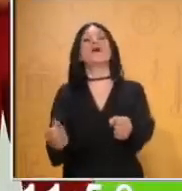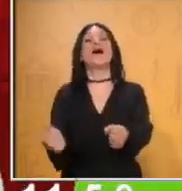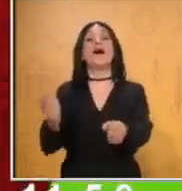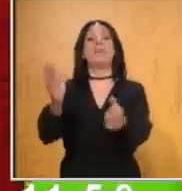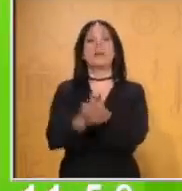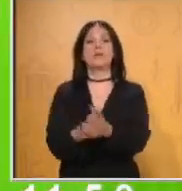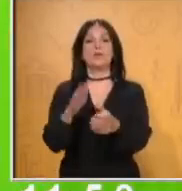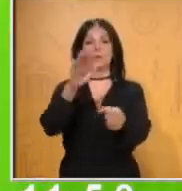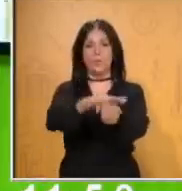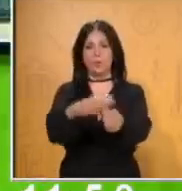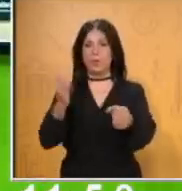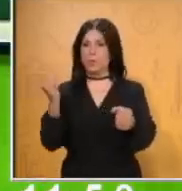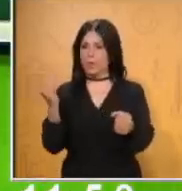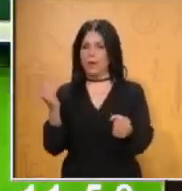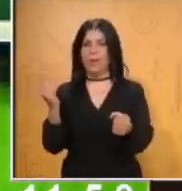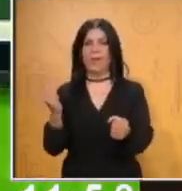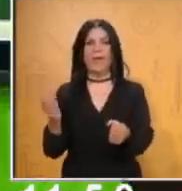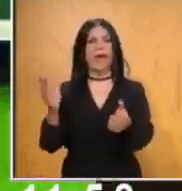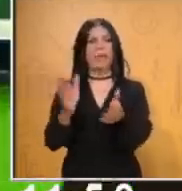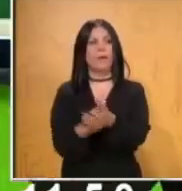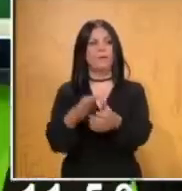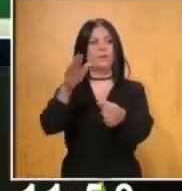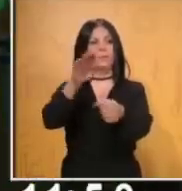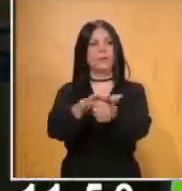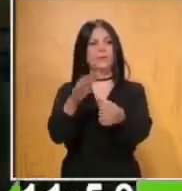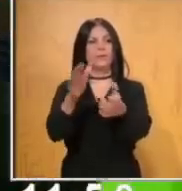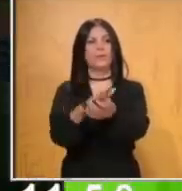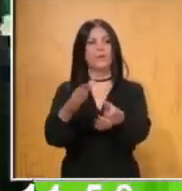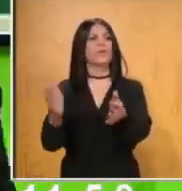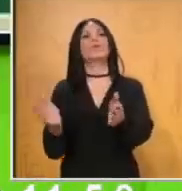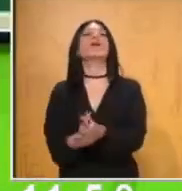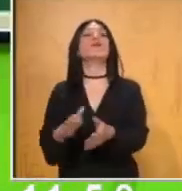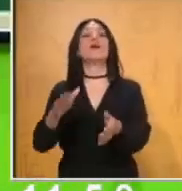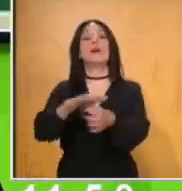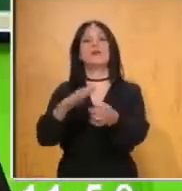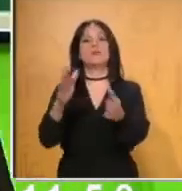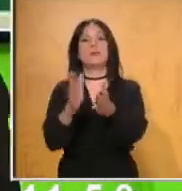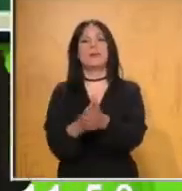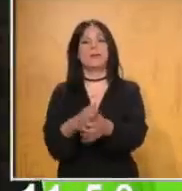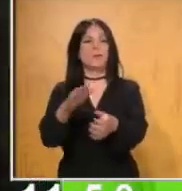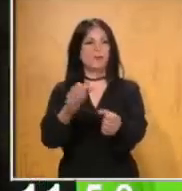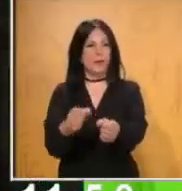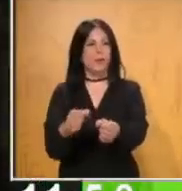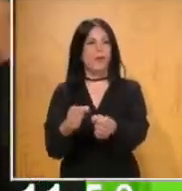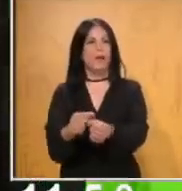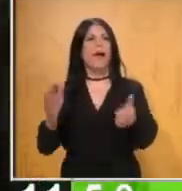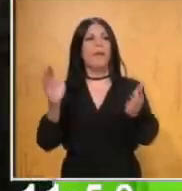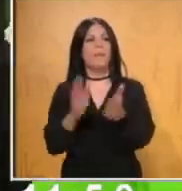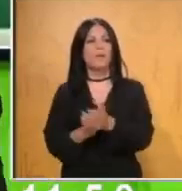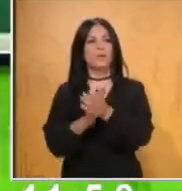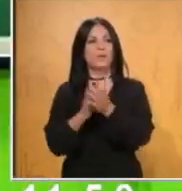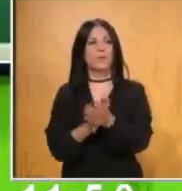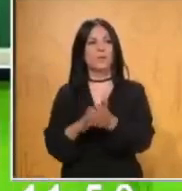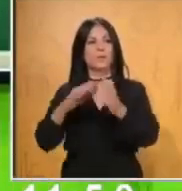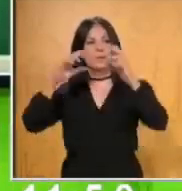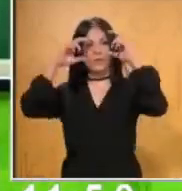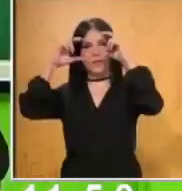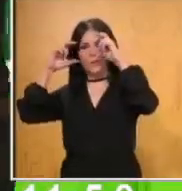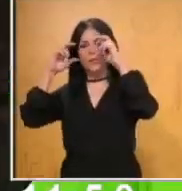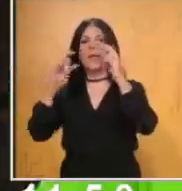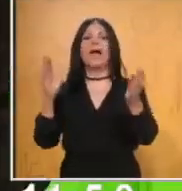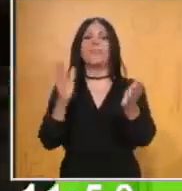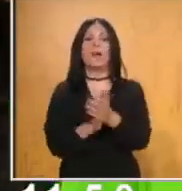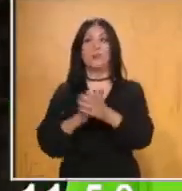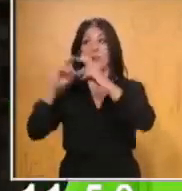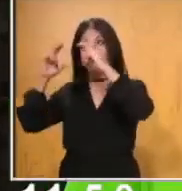mano. Aplauso, tu puño, tu mano. Aplauso, aplauso, tu puño, tu mano. Aplauso, tu puño, tu mano. Aplauso, te veo,